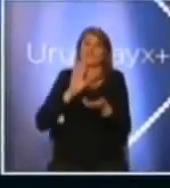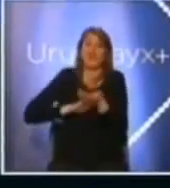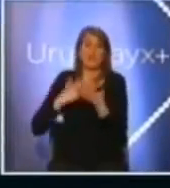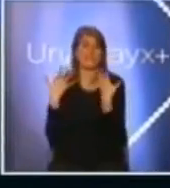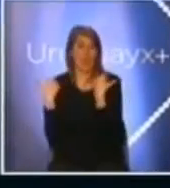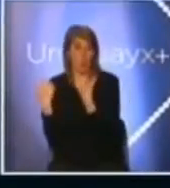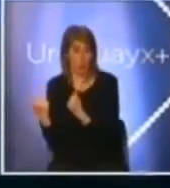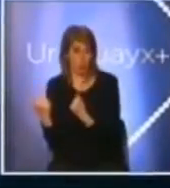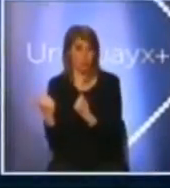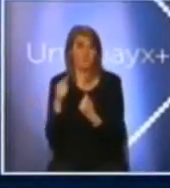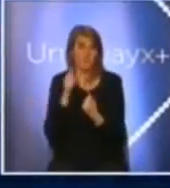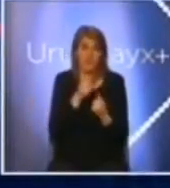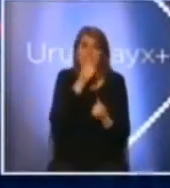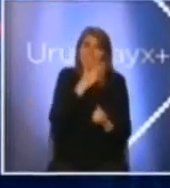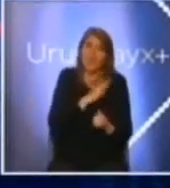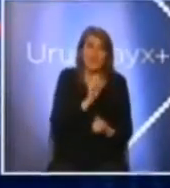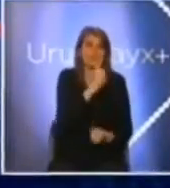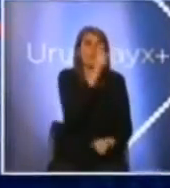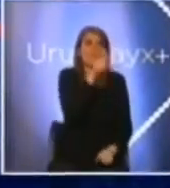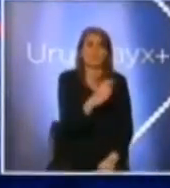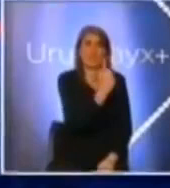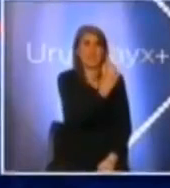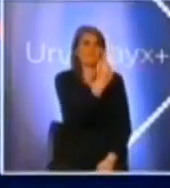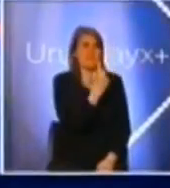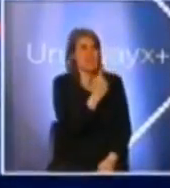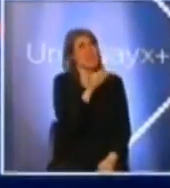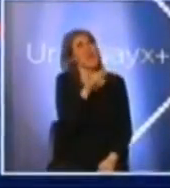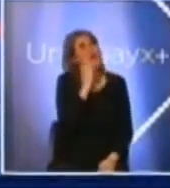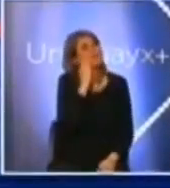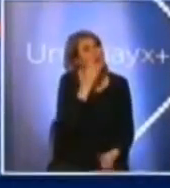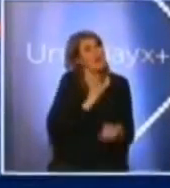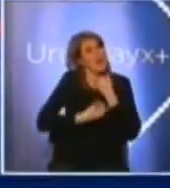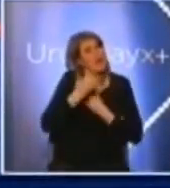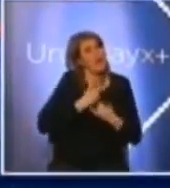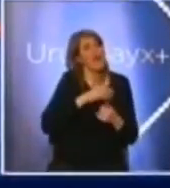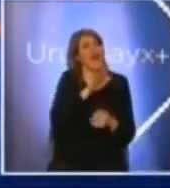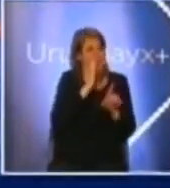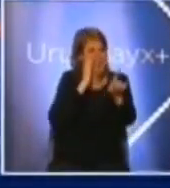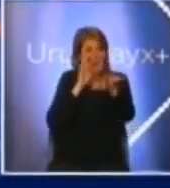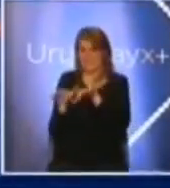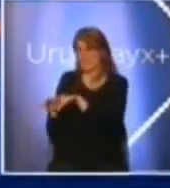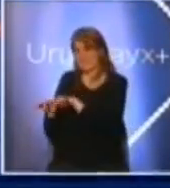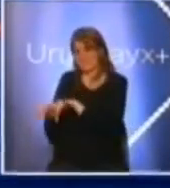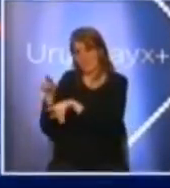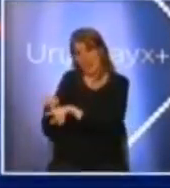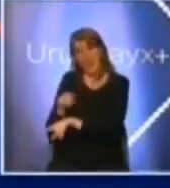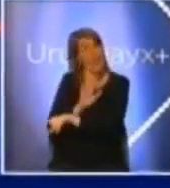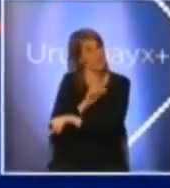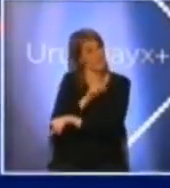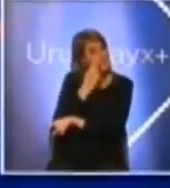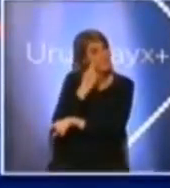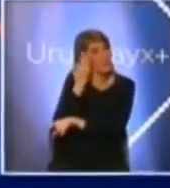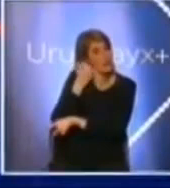Uruguay tendremos la historia clínica digital antes de 2020 y en muy poco tiempo ya tendremos la historia